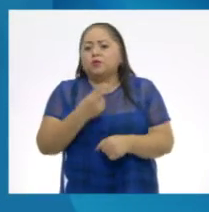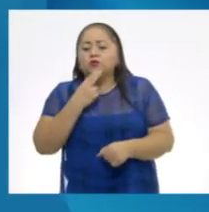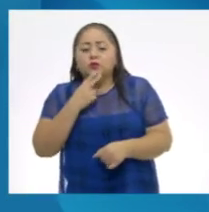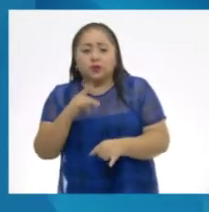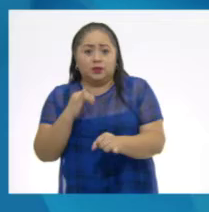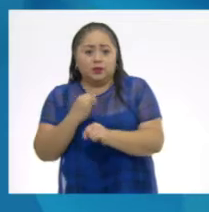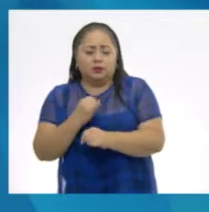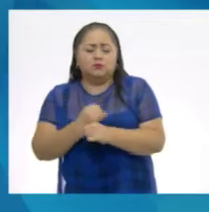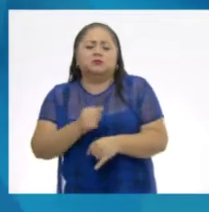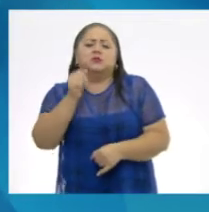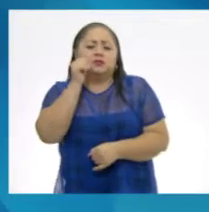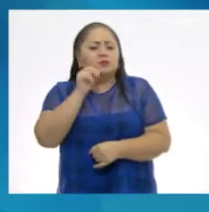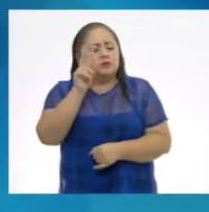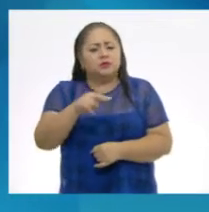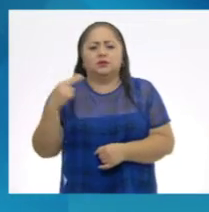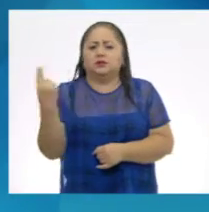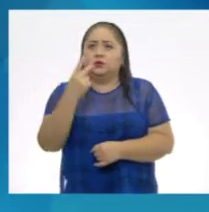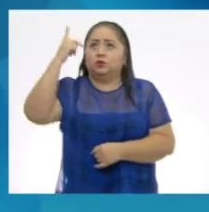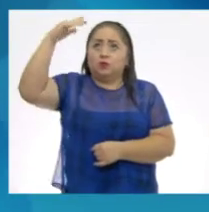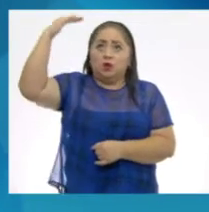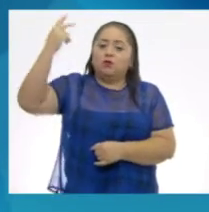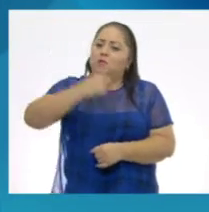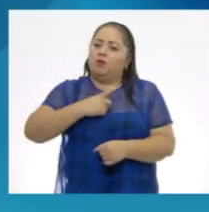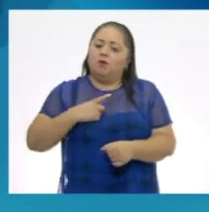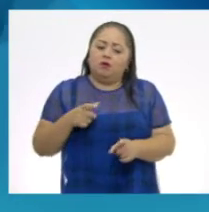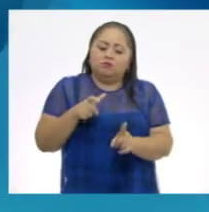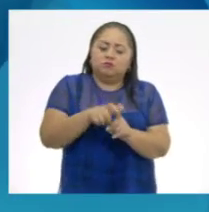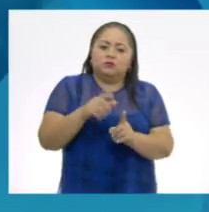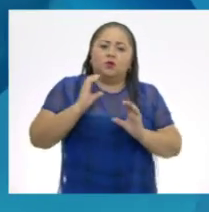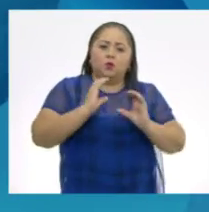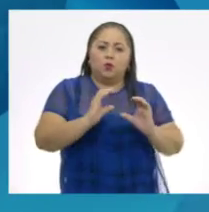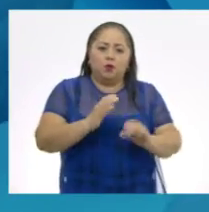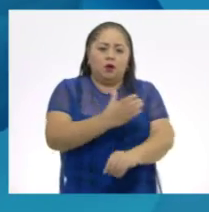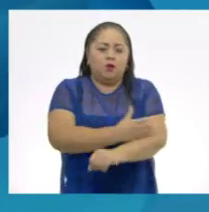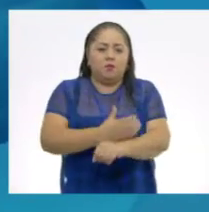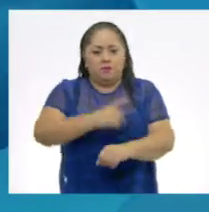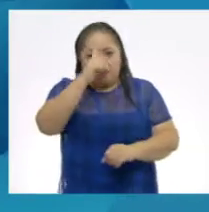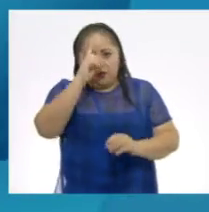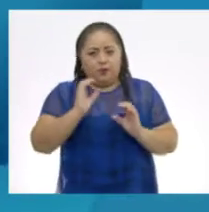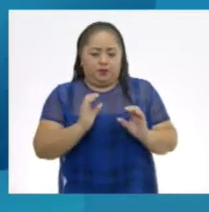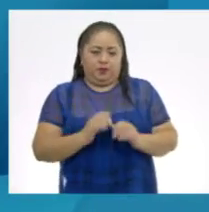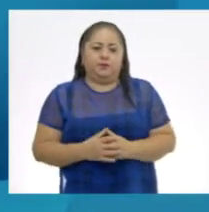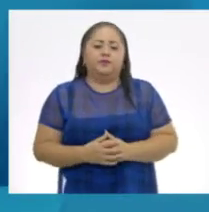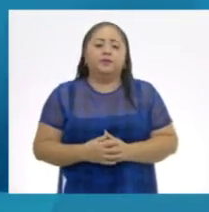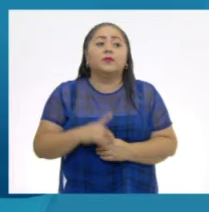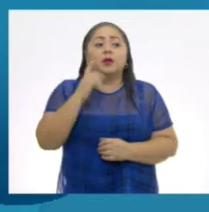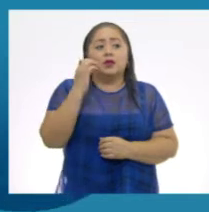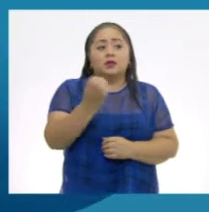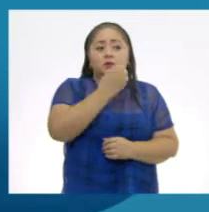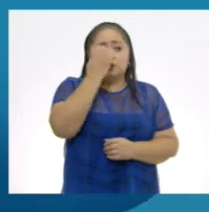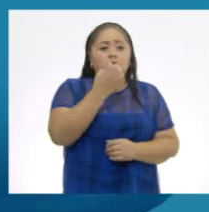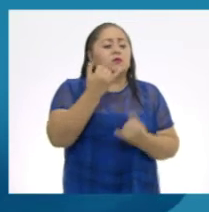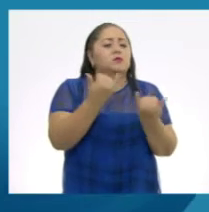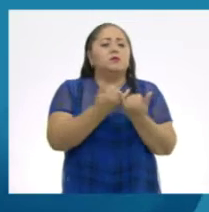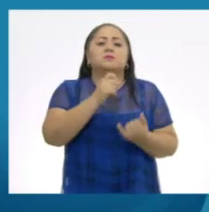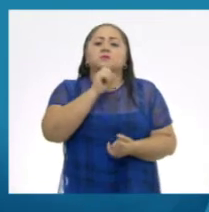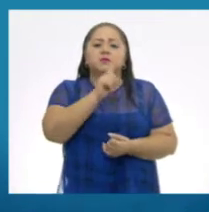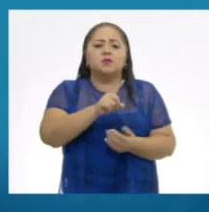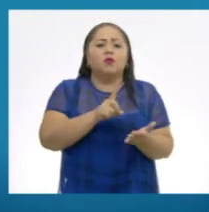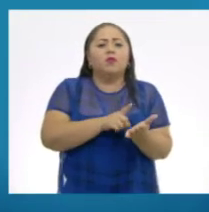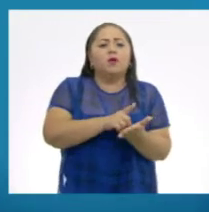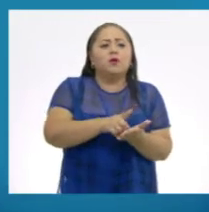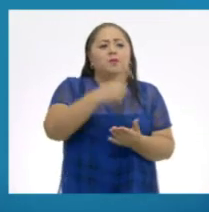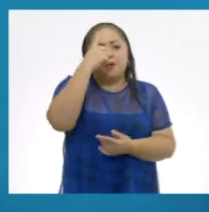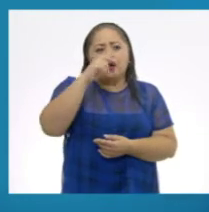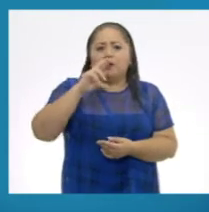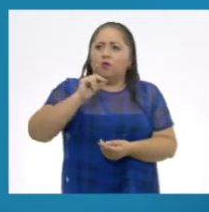Internet, siempre es necesario que un adulto les acompañe para cuidarlos y protegerlos. En la escuela también ejercemos nuestro derecho